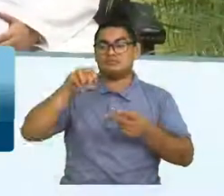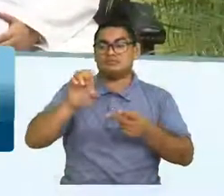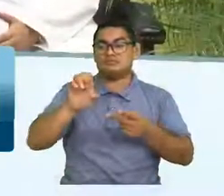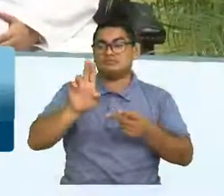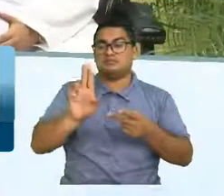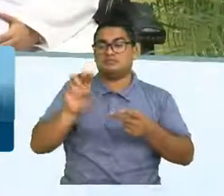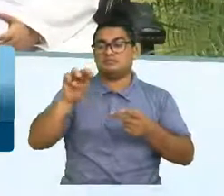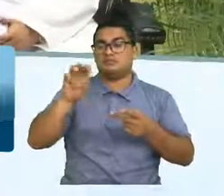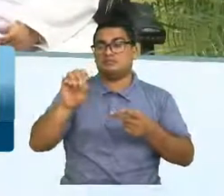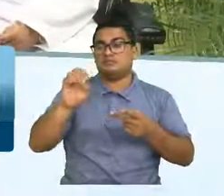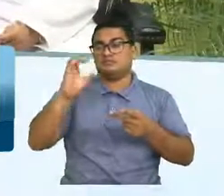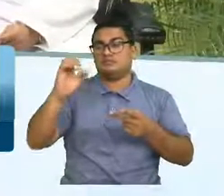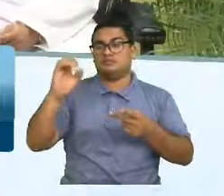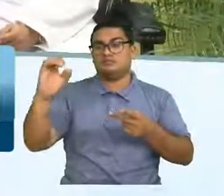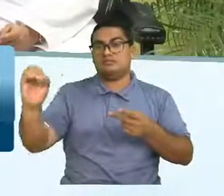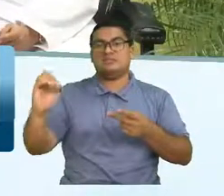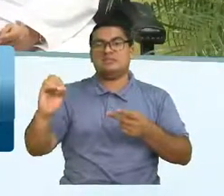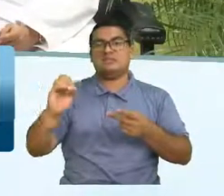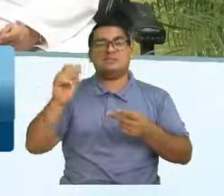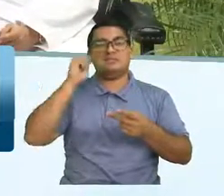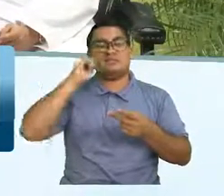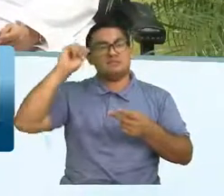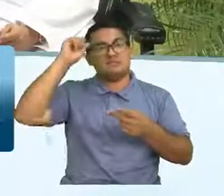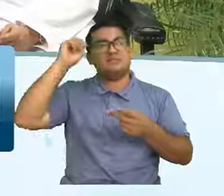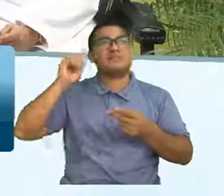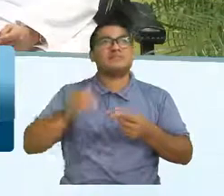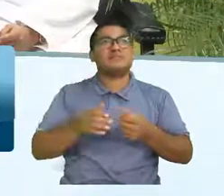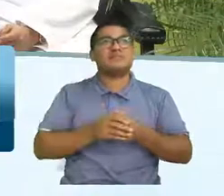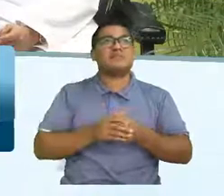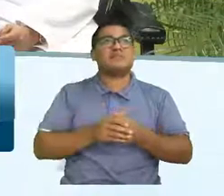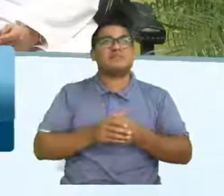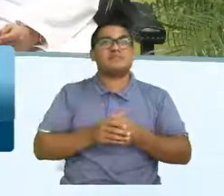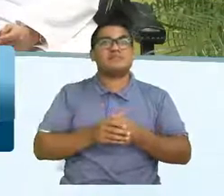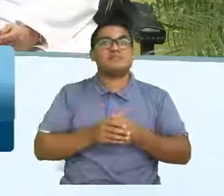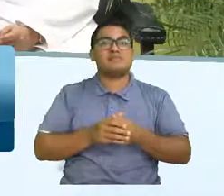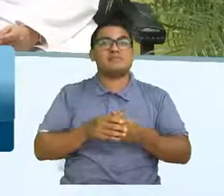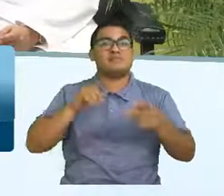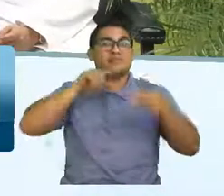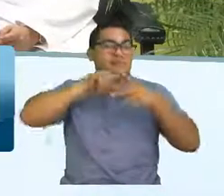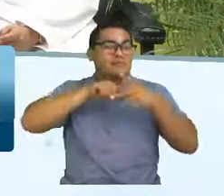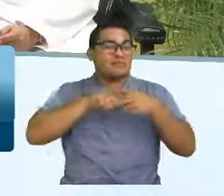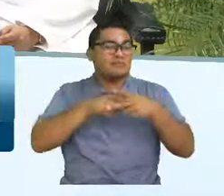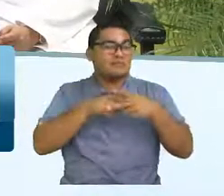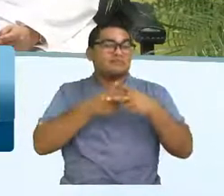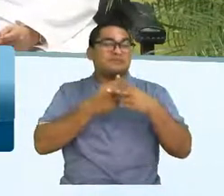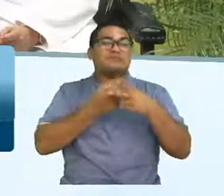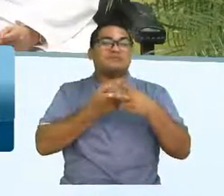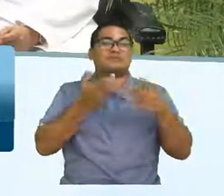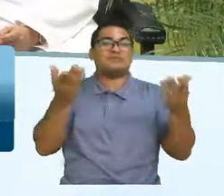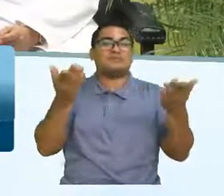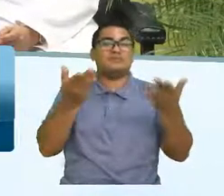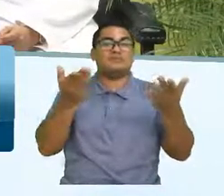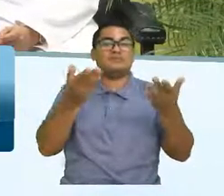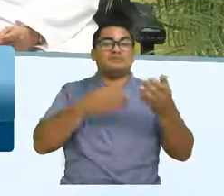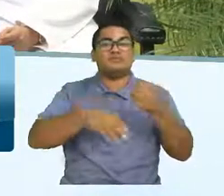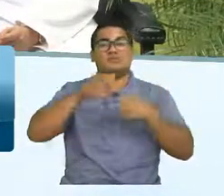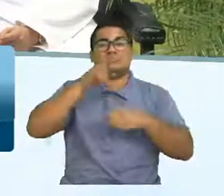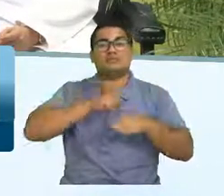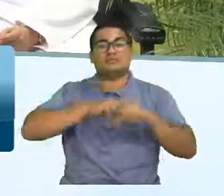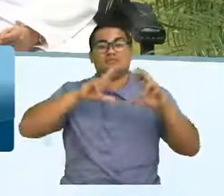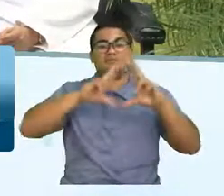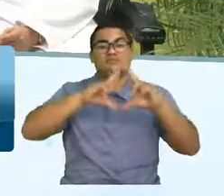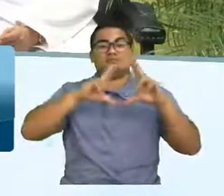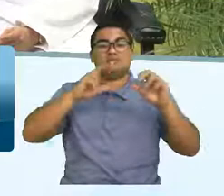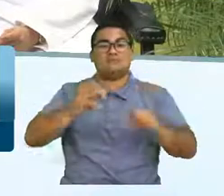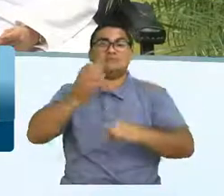adulto. Sí. Usted me dice que la inauguración, el inicio pues del lanzamiento, la Jornada Nacional de Vacunación fue muy